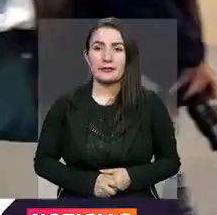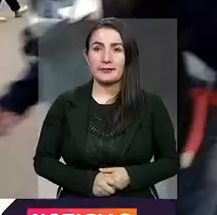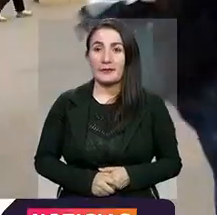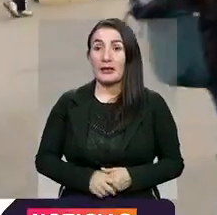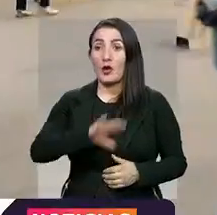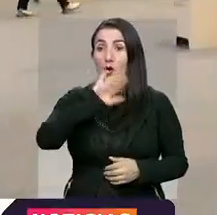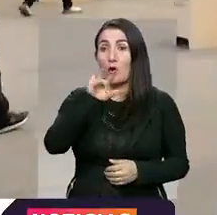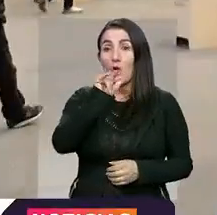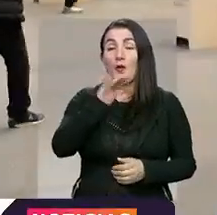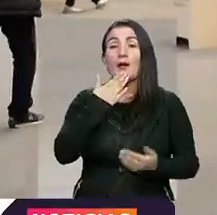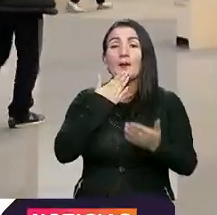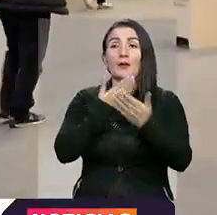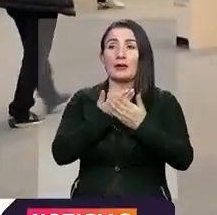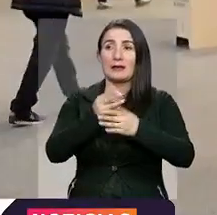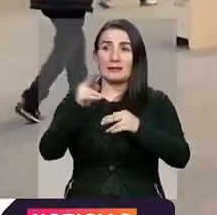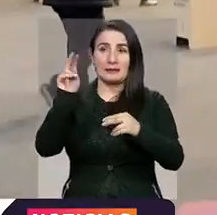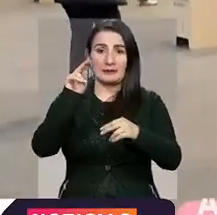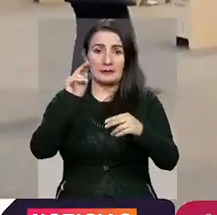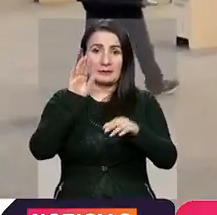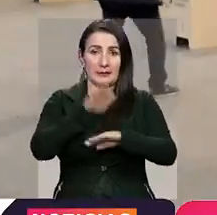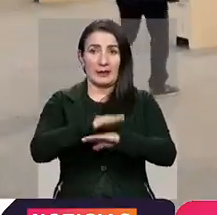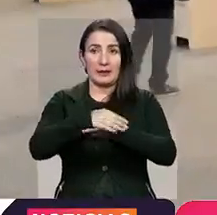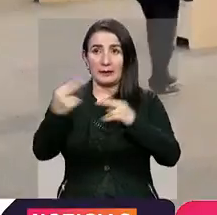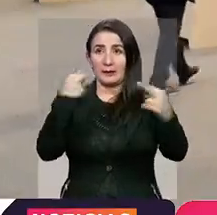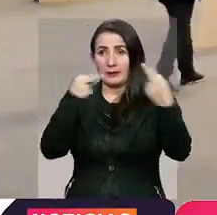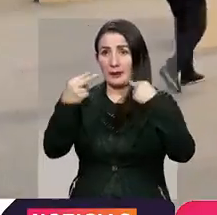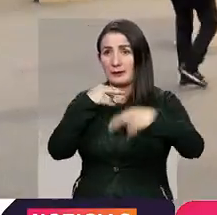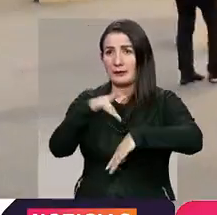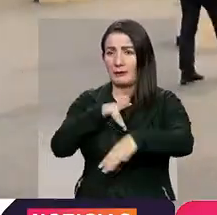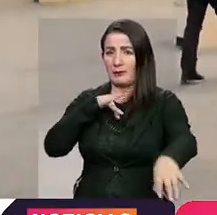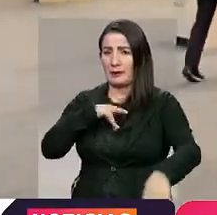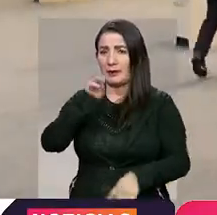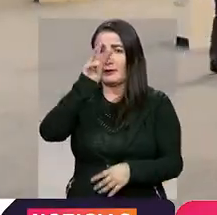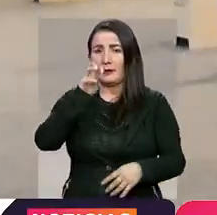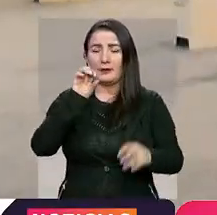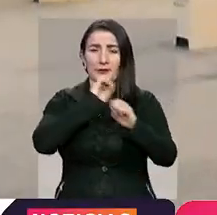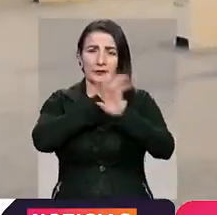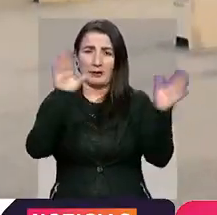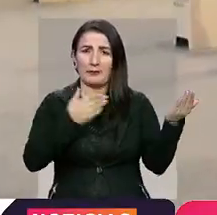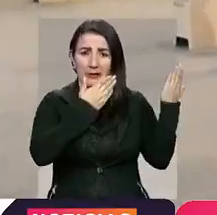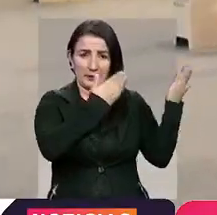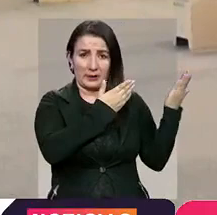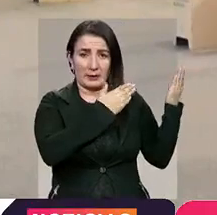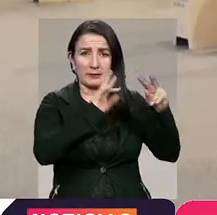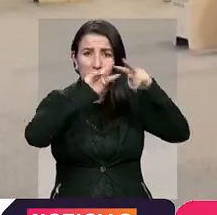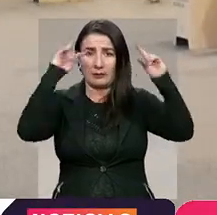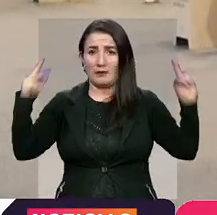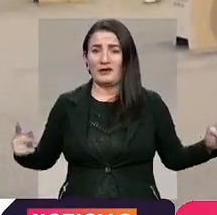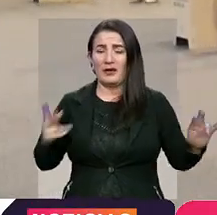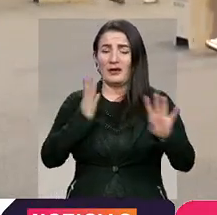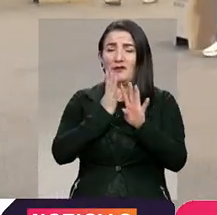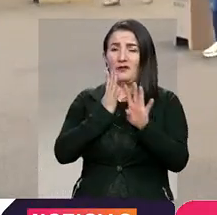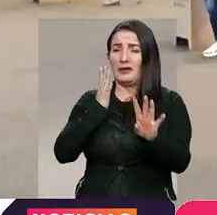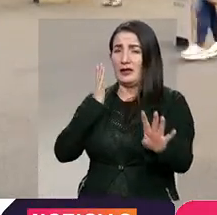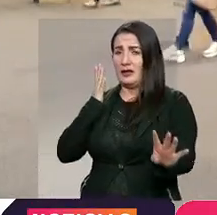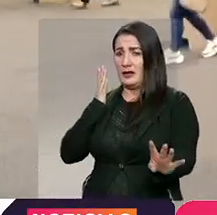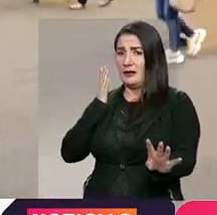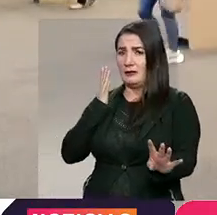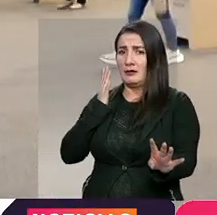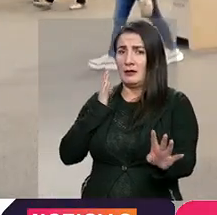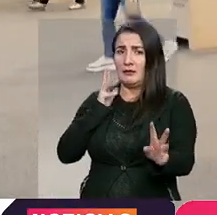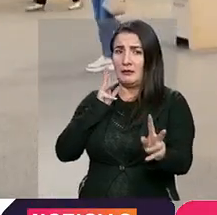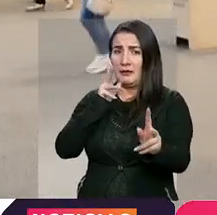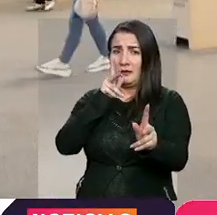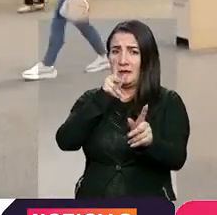Juan Carlos y televidentes, muy buenas tardes. Desde muy tempranas horas, desde las 8 de la mañana, las personas ya se encontraban haciendo fila previa al ingreso